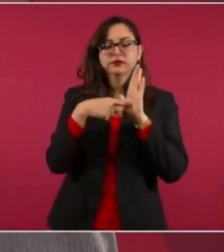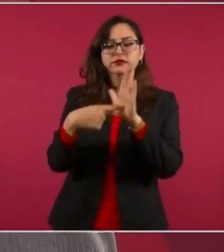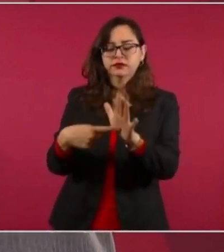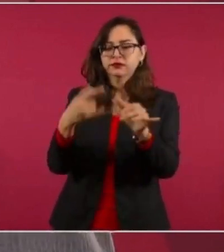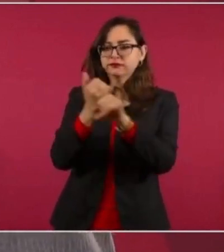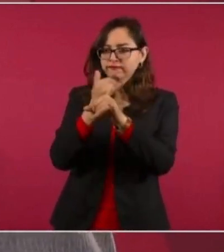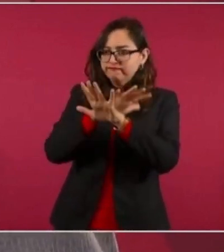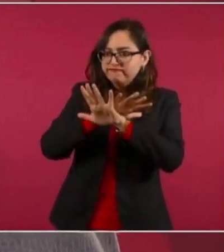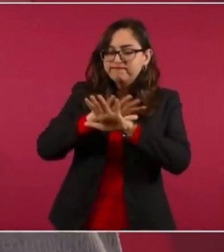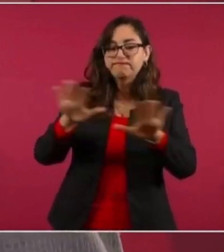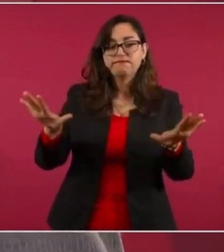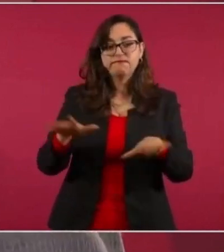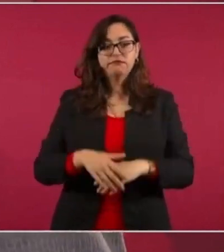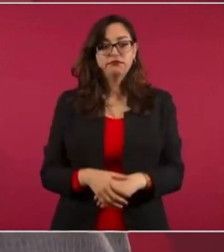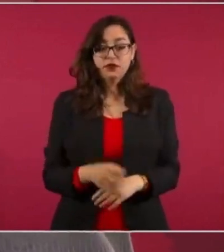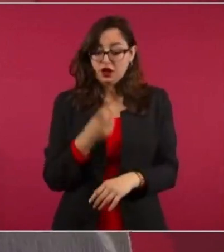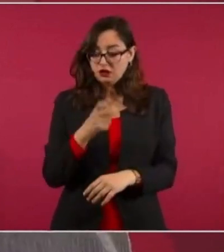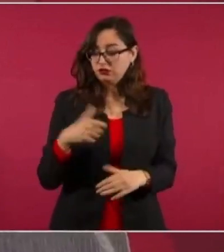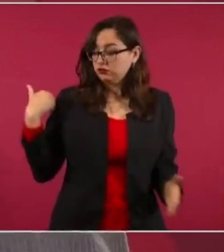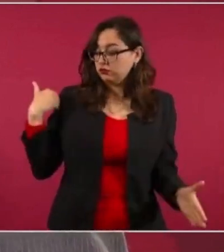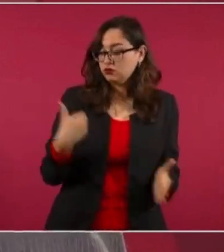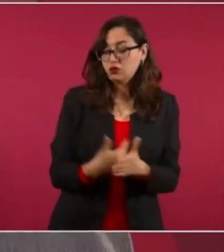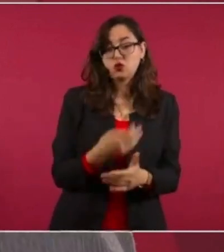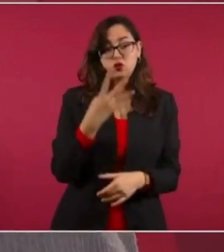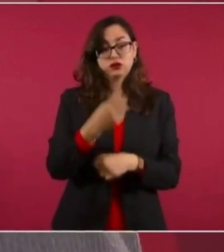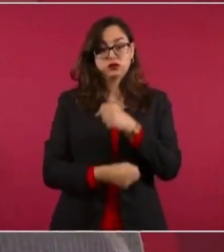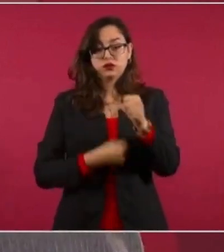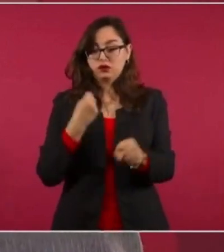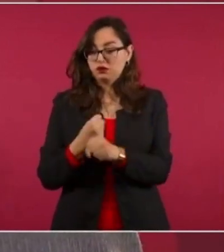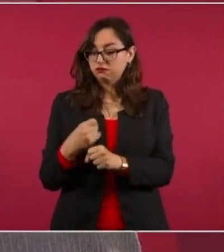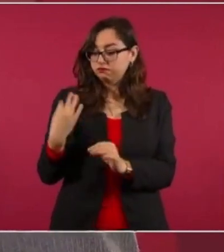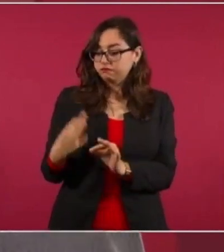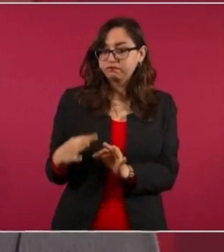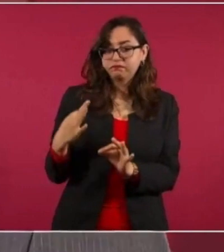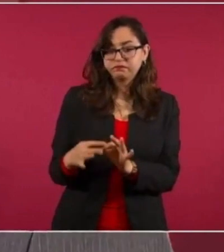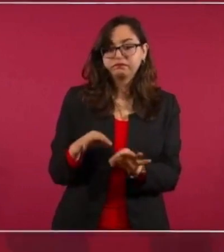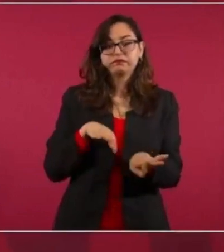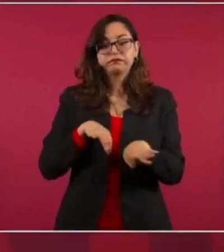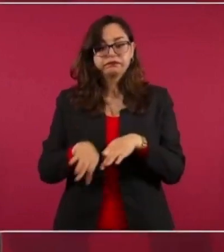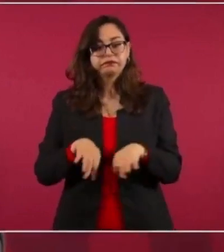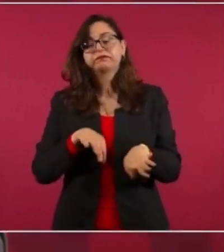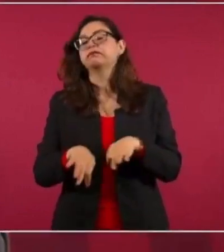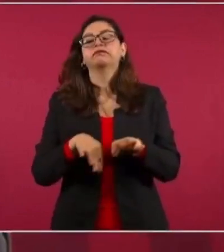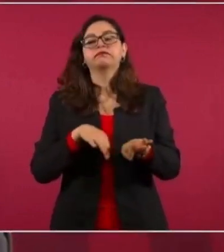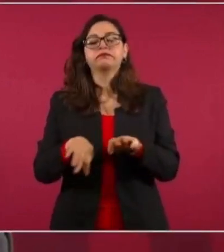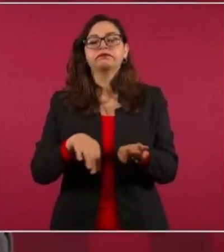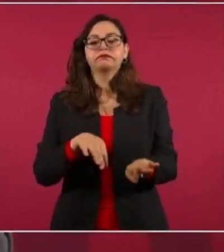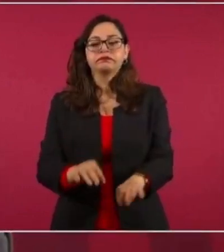estamos. Y se dio a conocer un informe